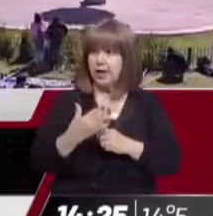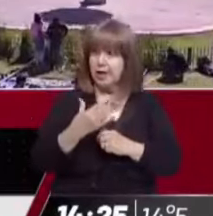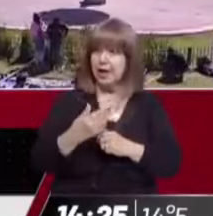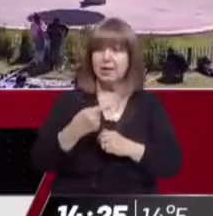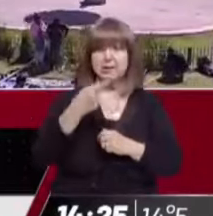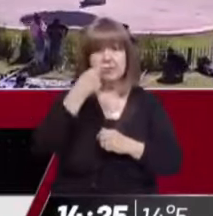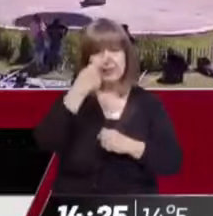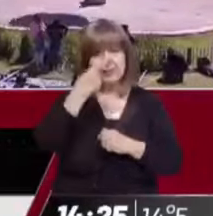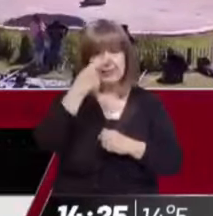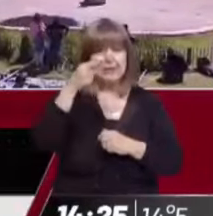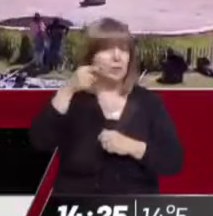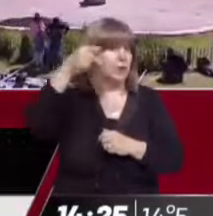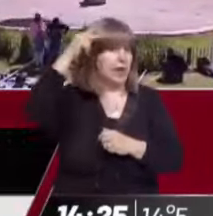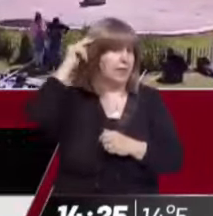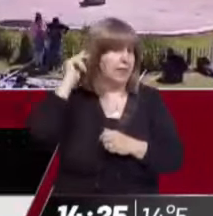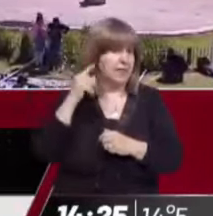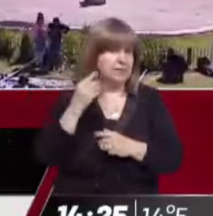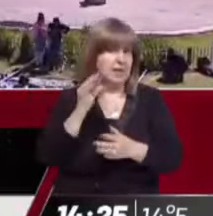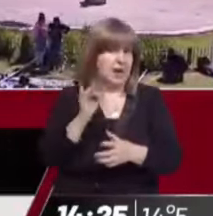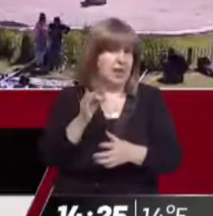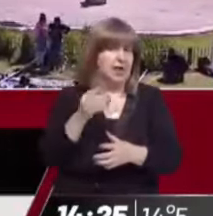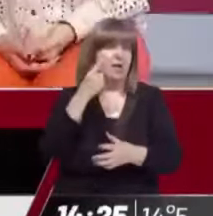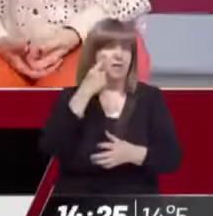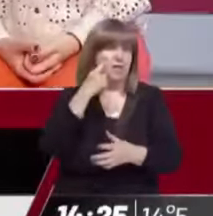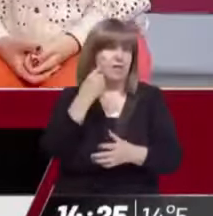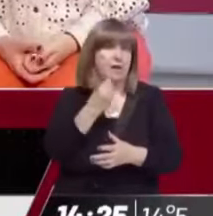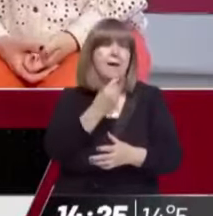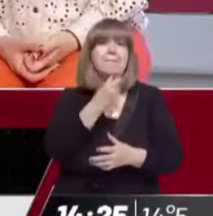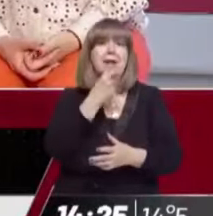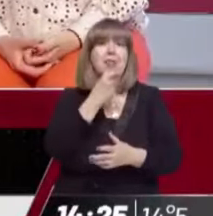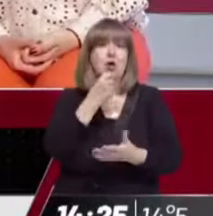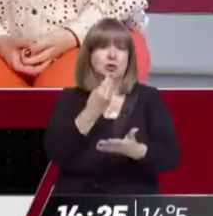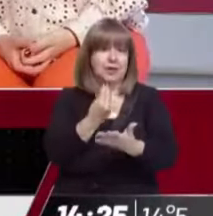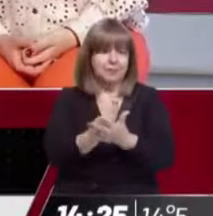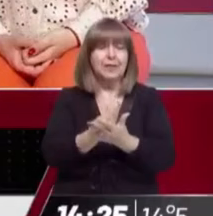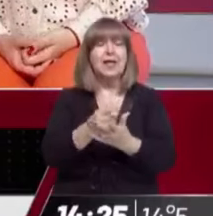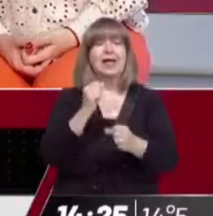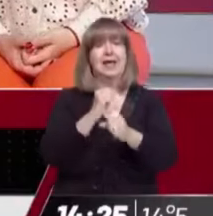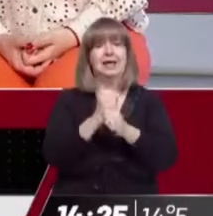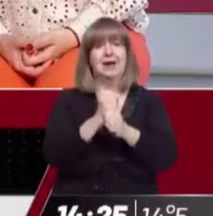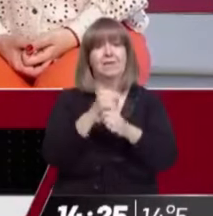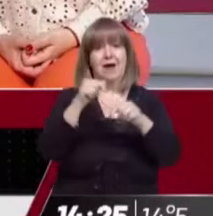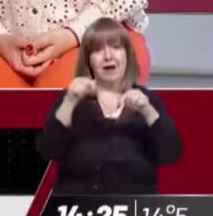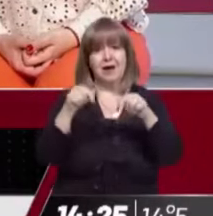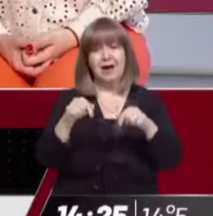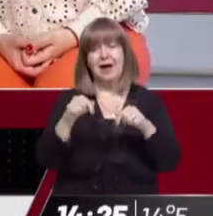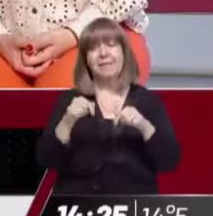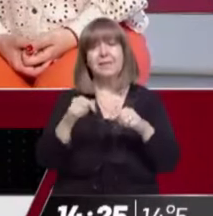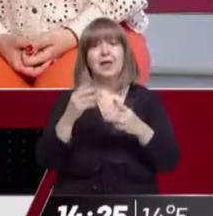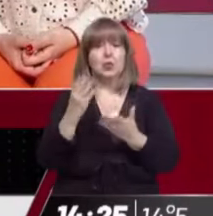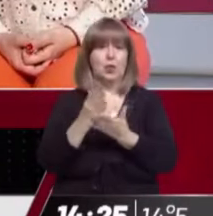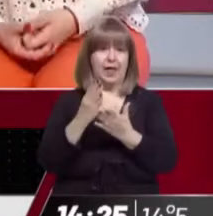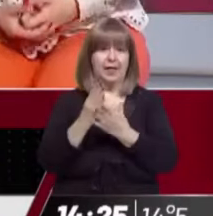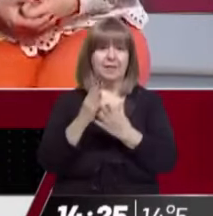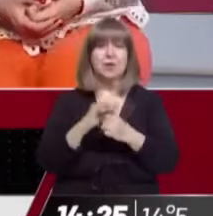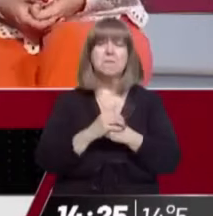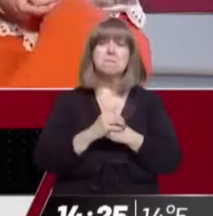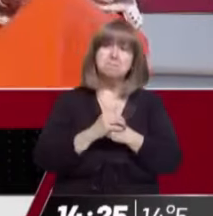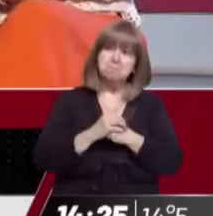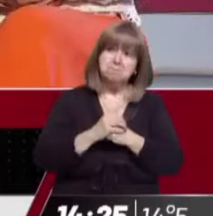han generado en torno al financiamiento de la educación pública. Y Pablo ahí, ¿no?,